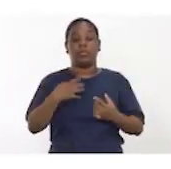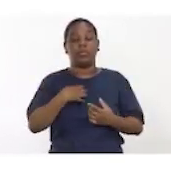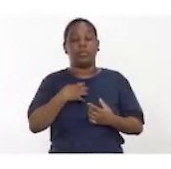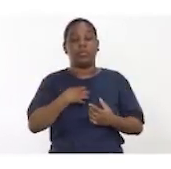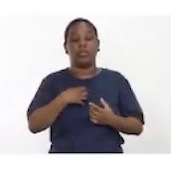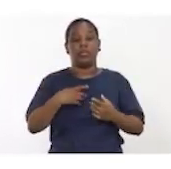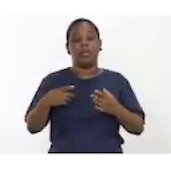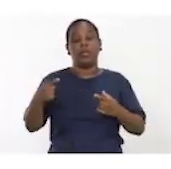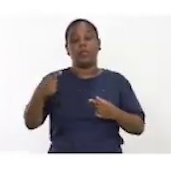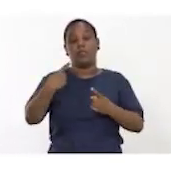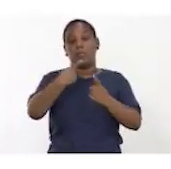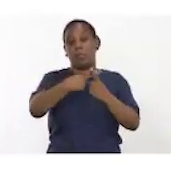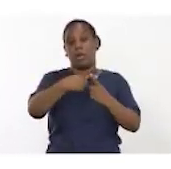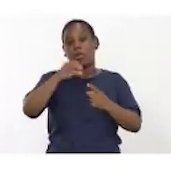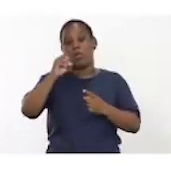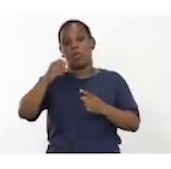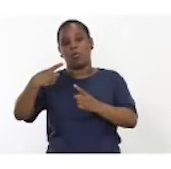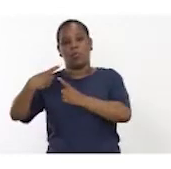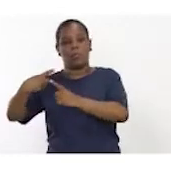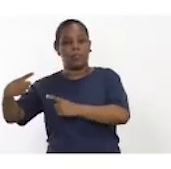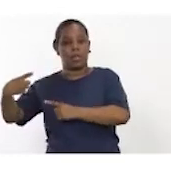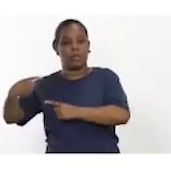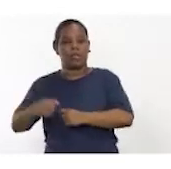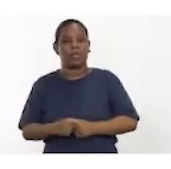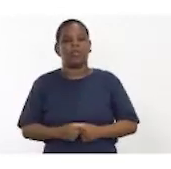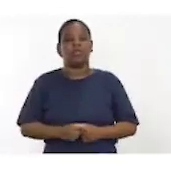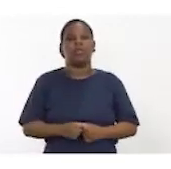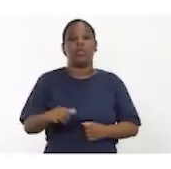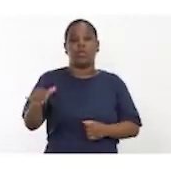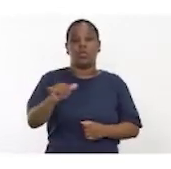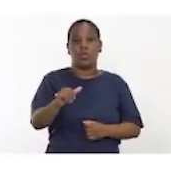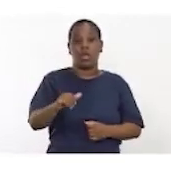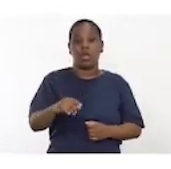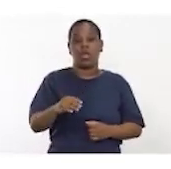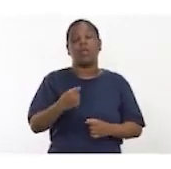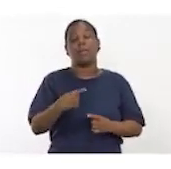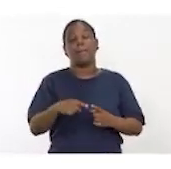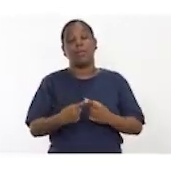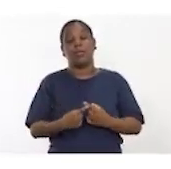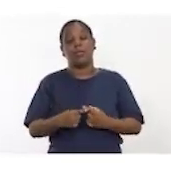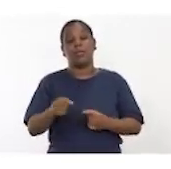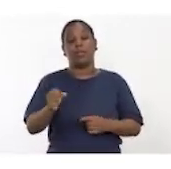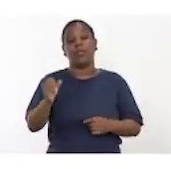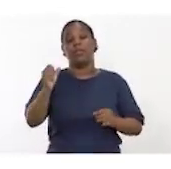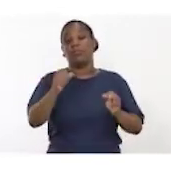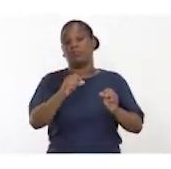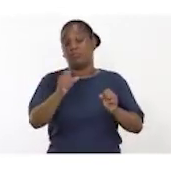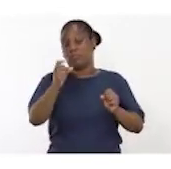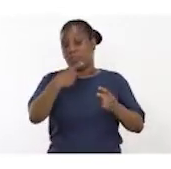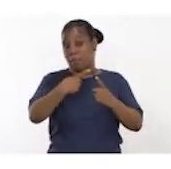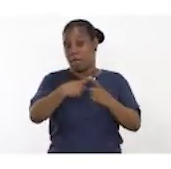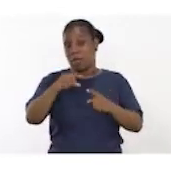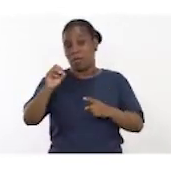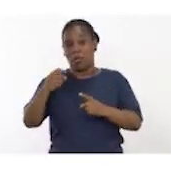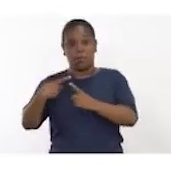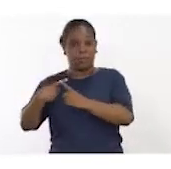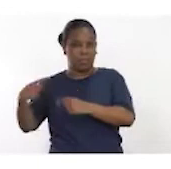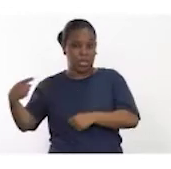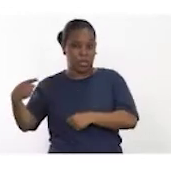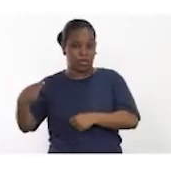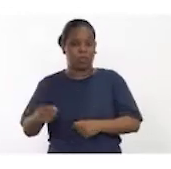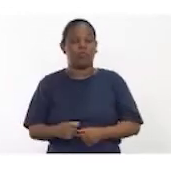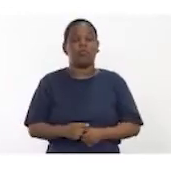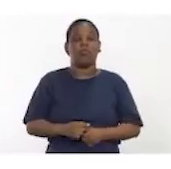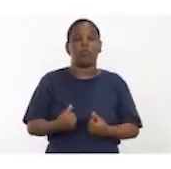miembros tiene que tener signo contrario, tienen que ser iguales pero de signo contrario. Es por eso que aparece un signo